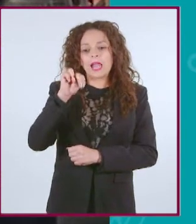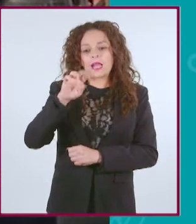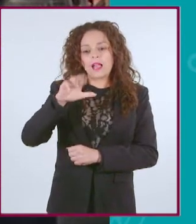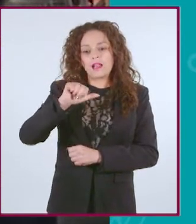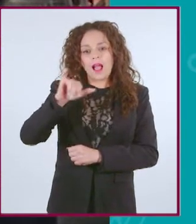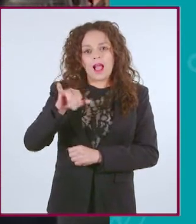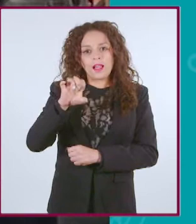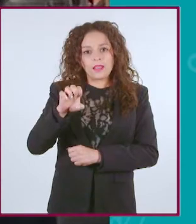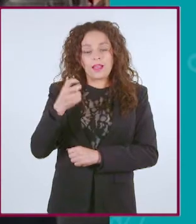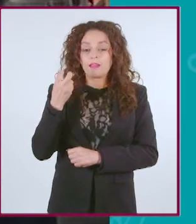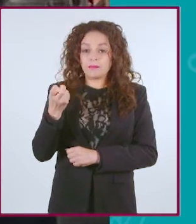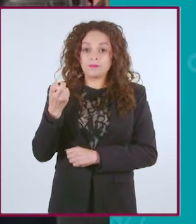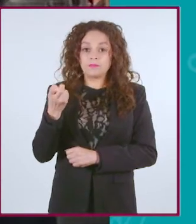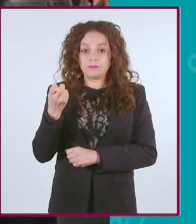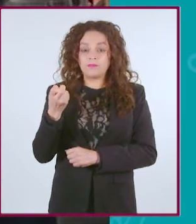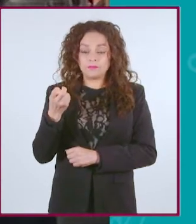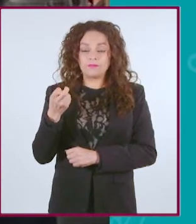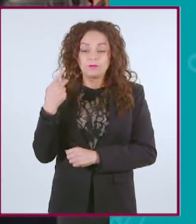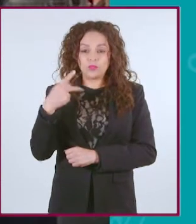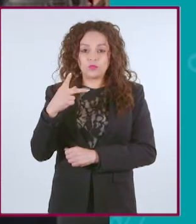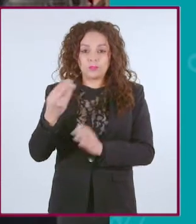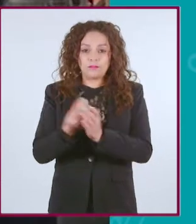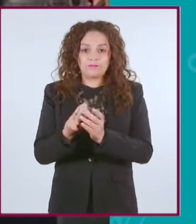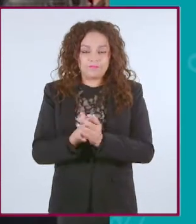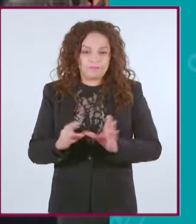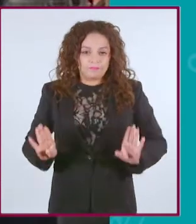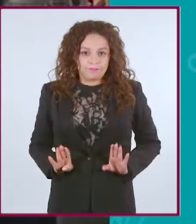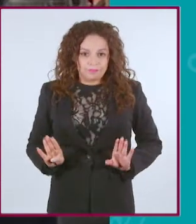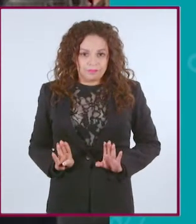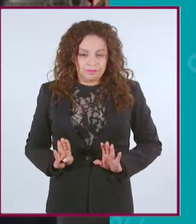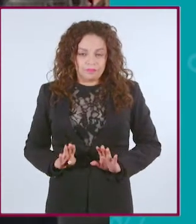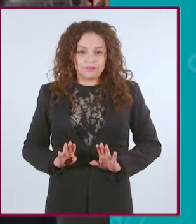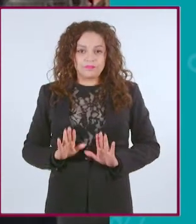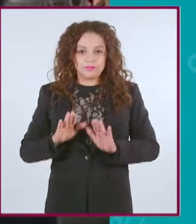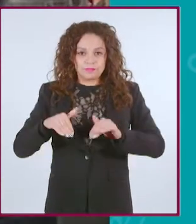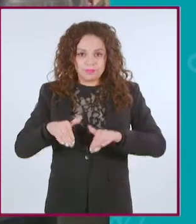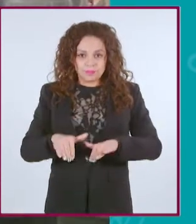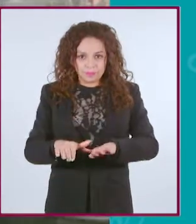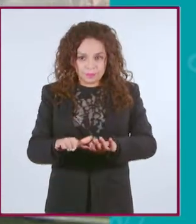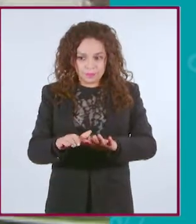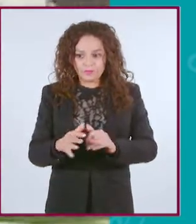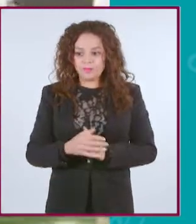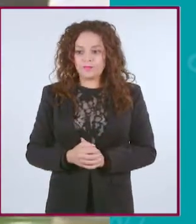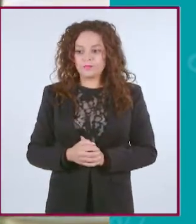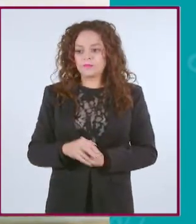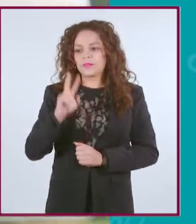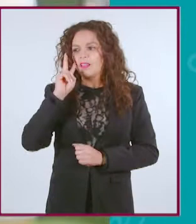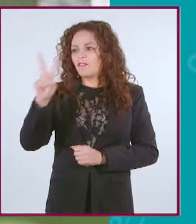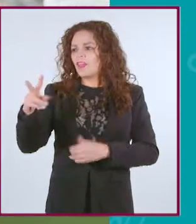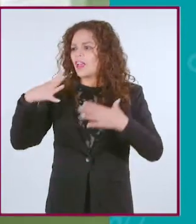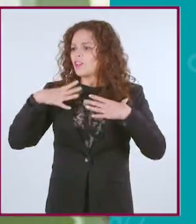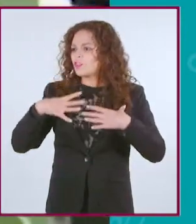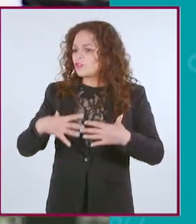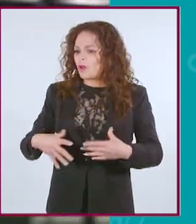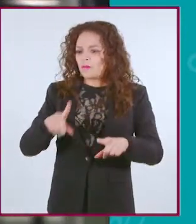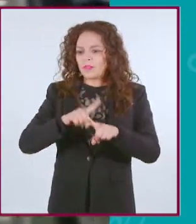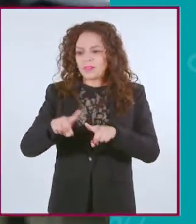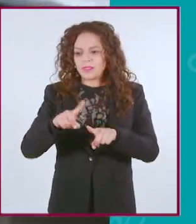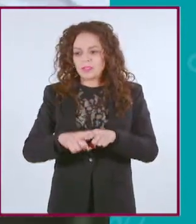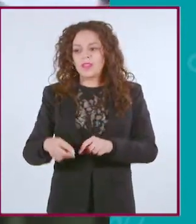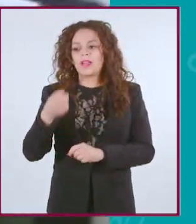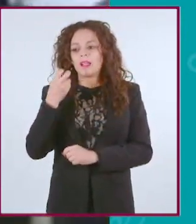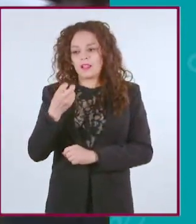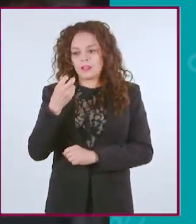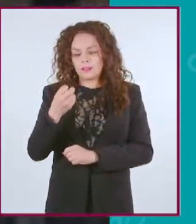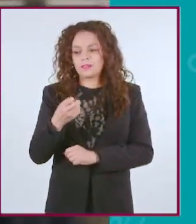artículo muy representativo de este tejido de punto, ¿no? Los encajes. Sí, las que conocemos en las prendas de aplicación.